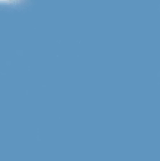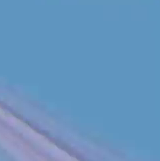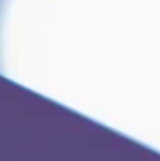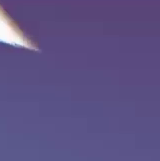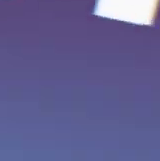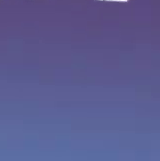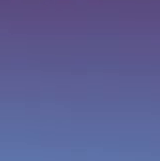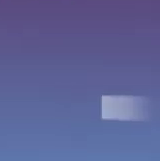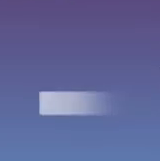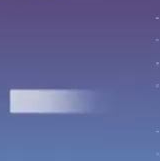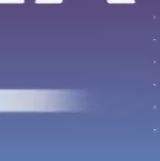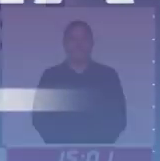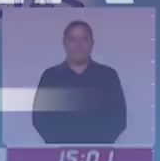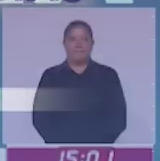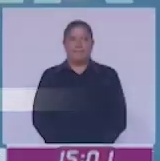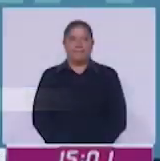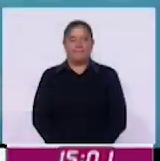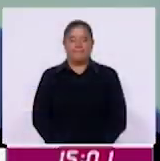Corazit Noticias informa.